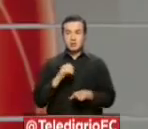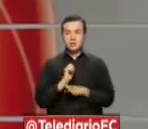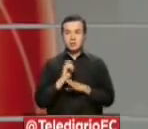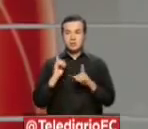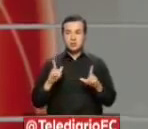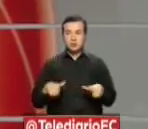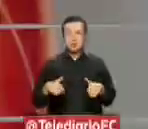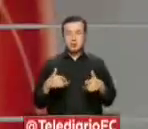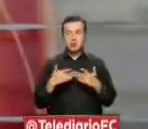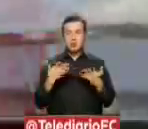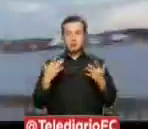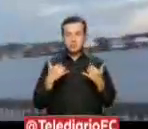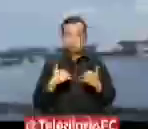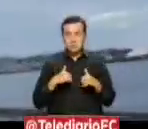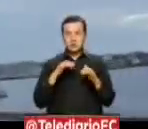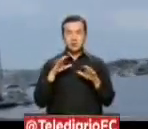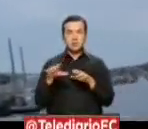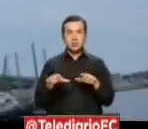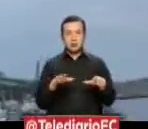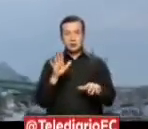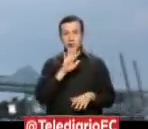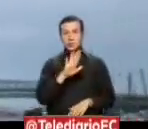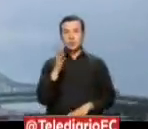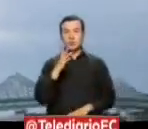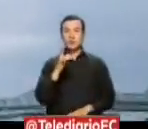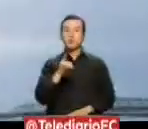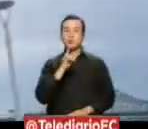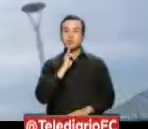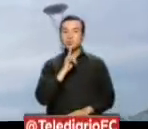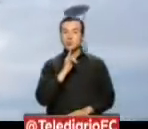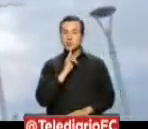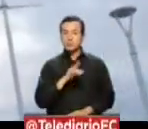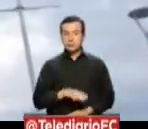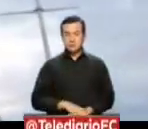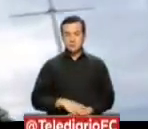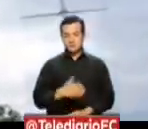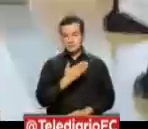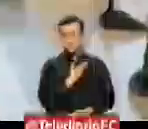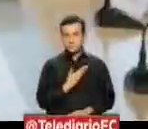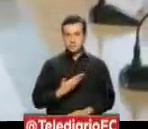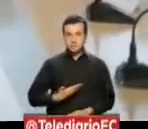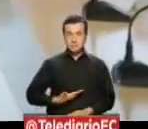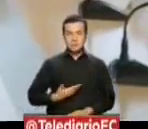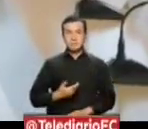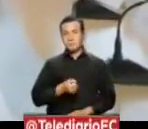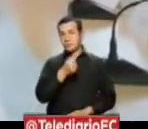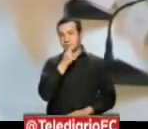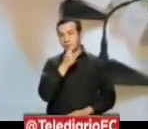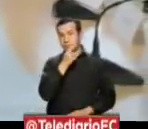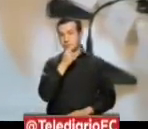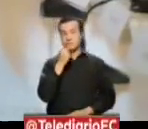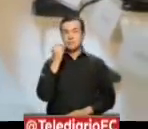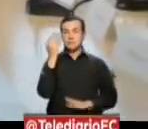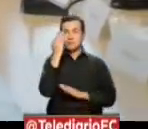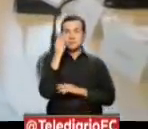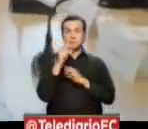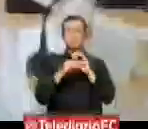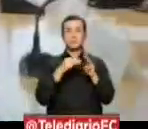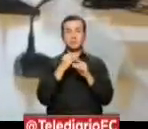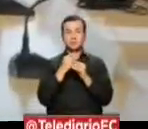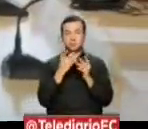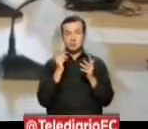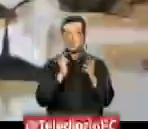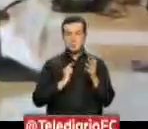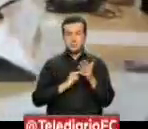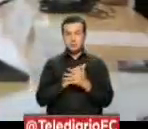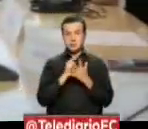Moreno, continúa sus actividades en Estados Unidos. El mandatario concedió una entrevista a Telemundo donde